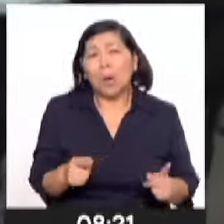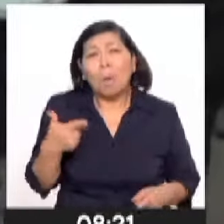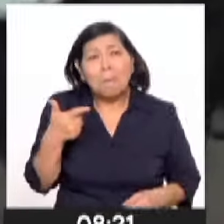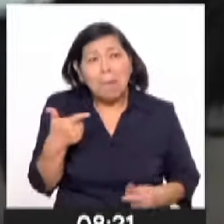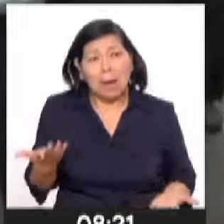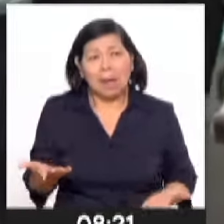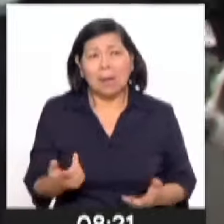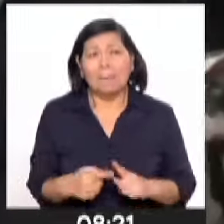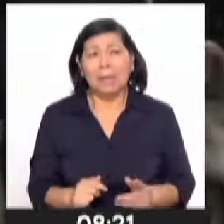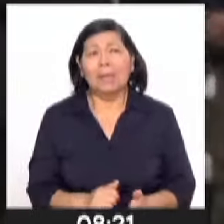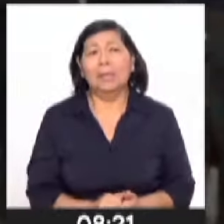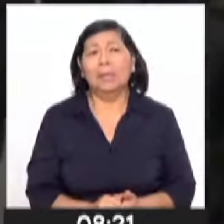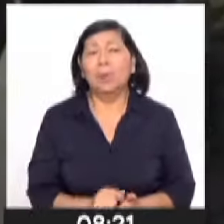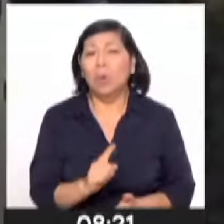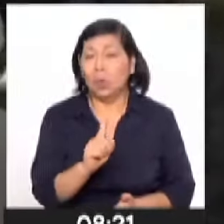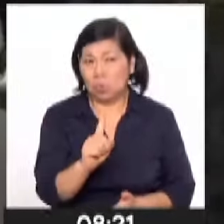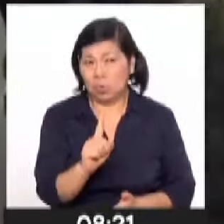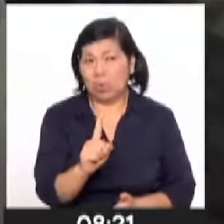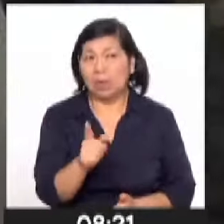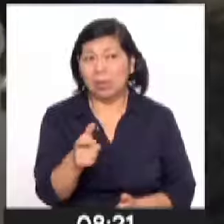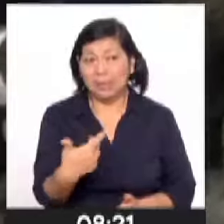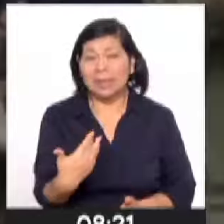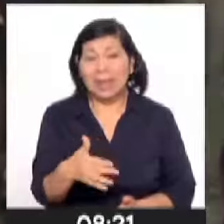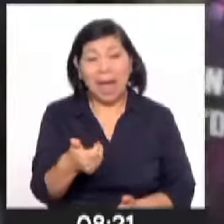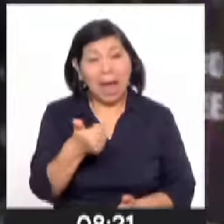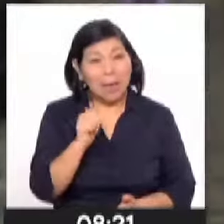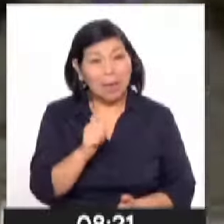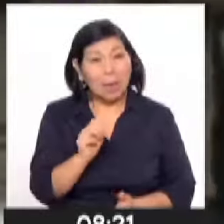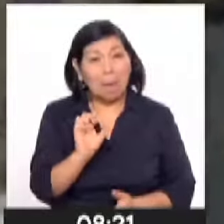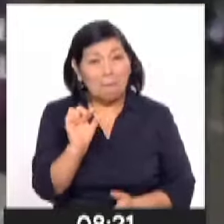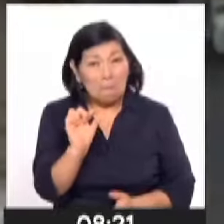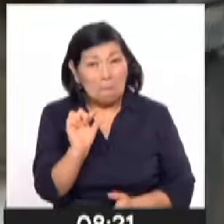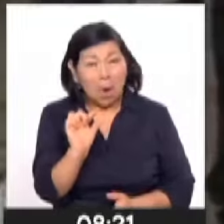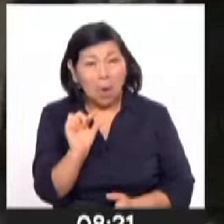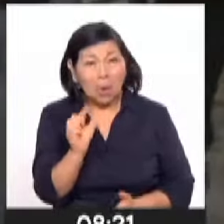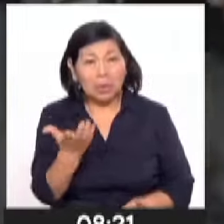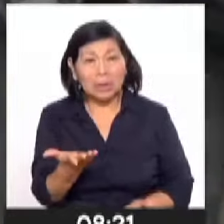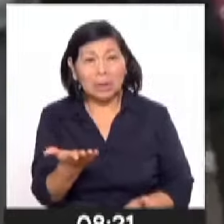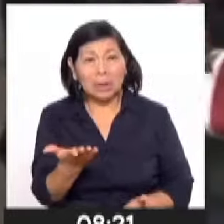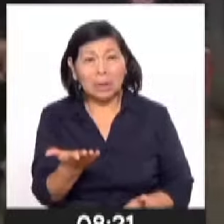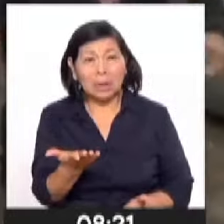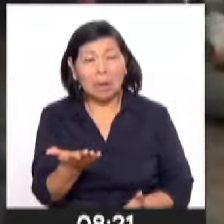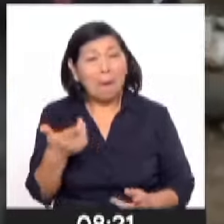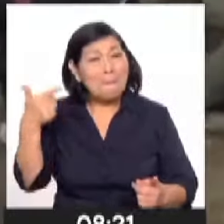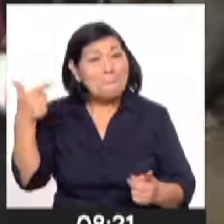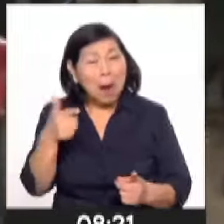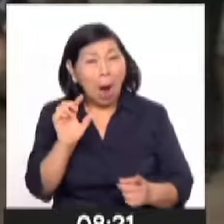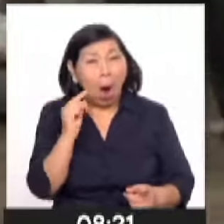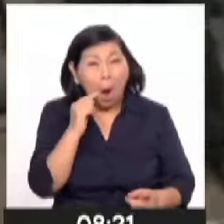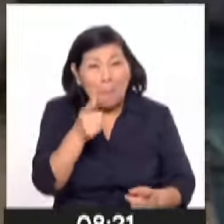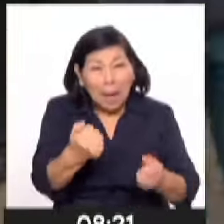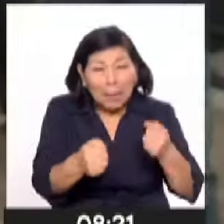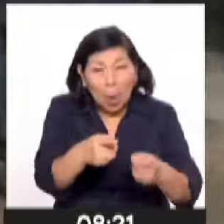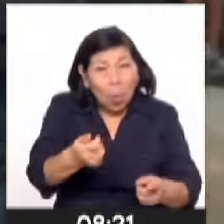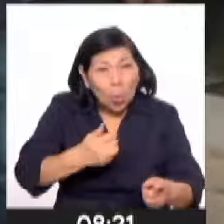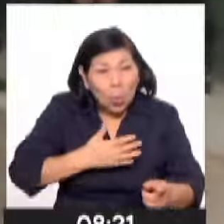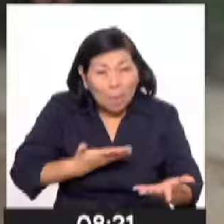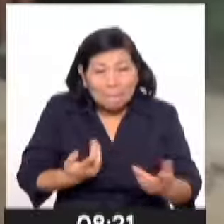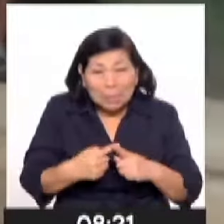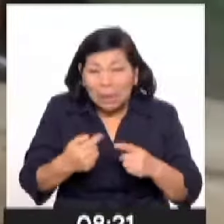arma de fuego. Uno de ellos estuvo ayer a punto de recibir un disparo. Pero nos van a contar